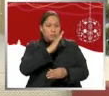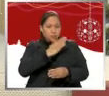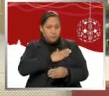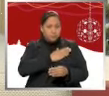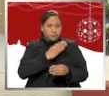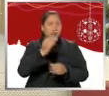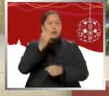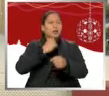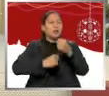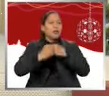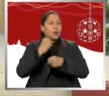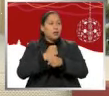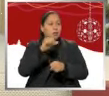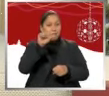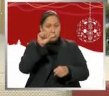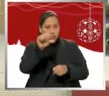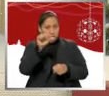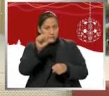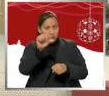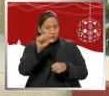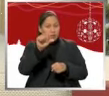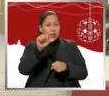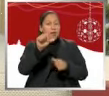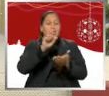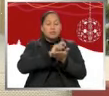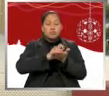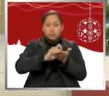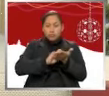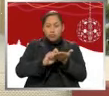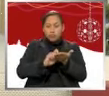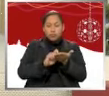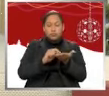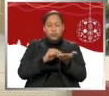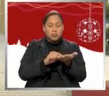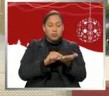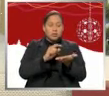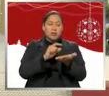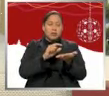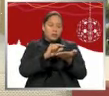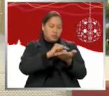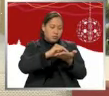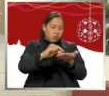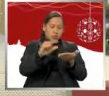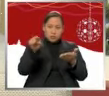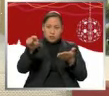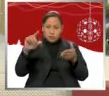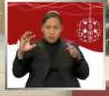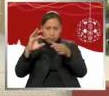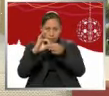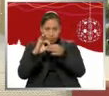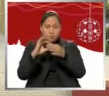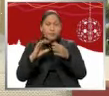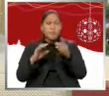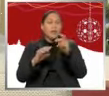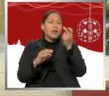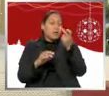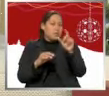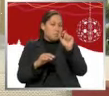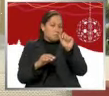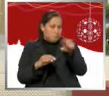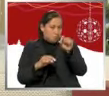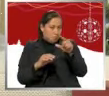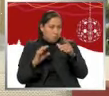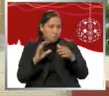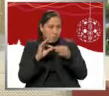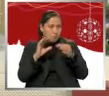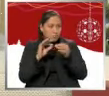siglo XVI se escribieron algunos textos alusivos, o por lo menos eso es lo que sabemos,